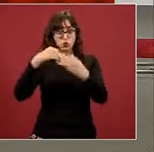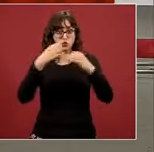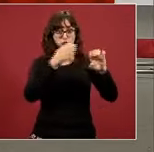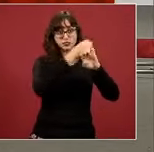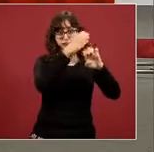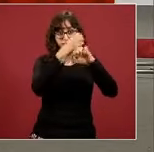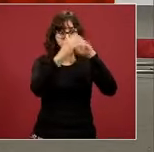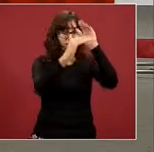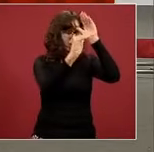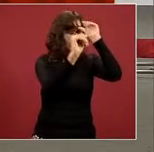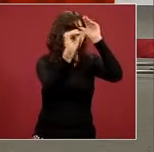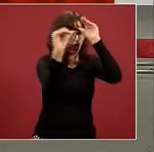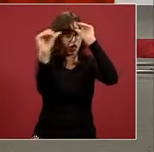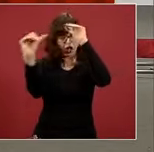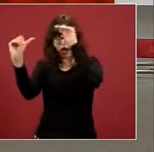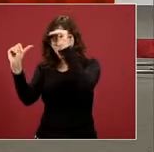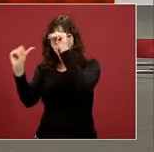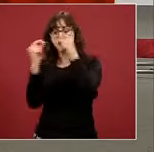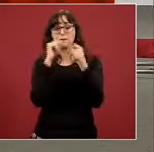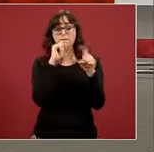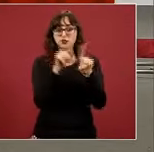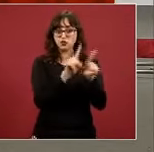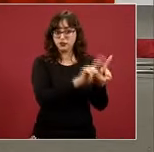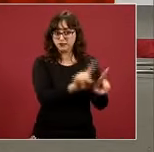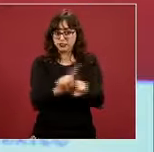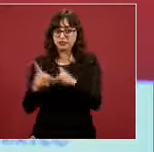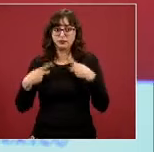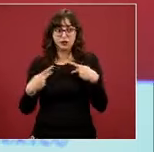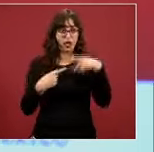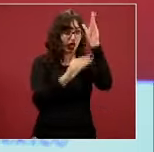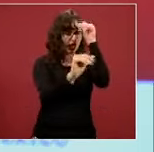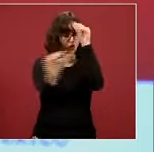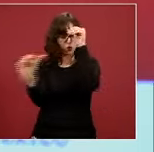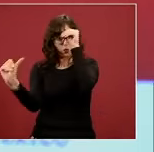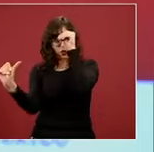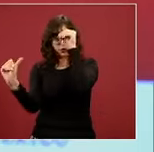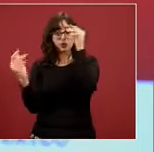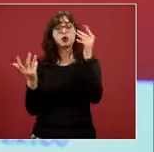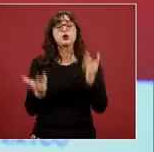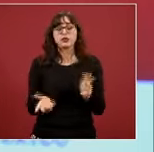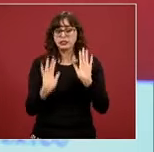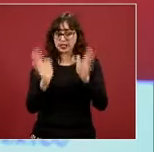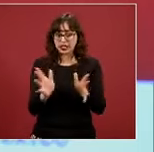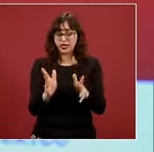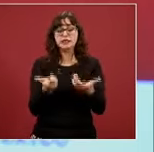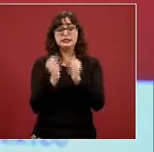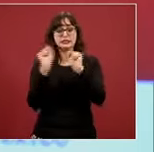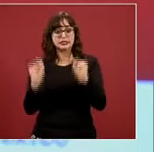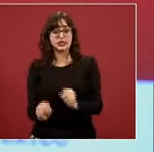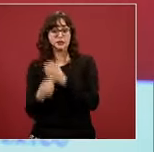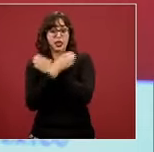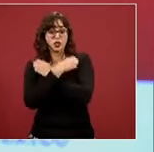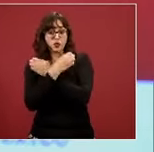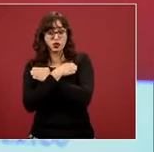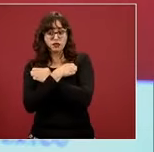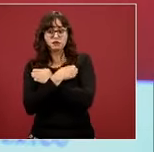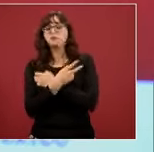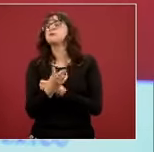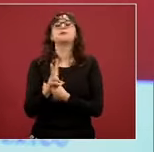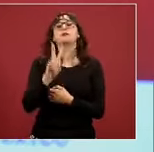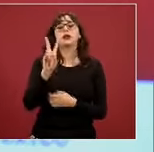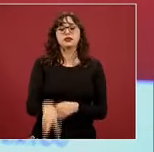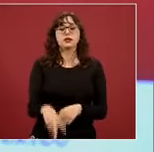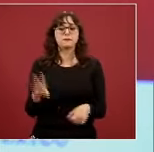distintos elementos participantes. En el caso del sistema educativo fue una gran